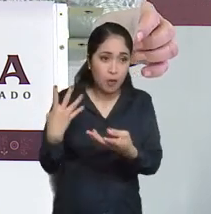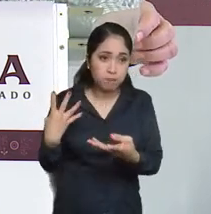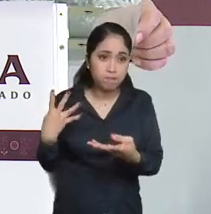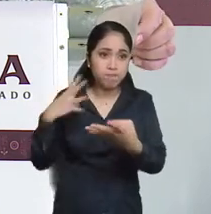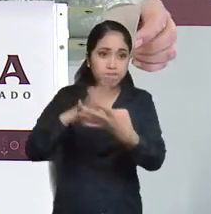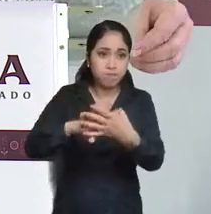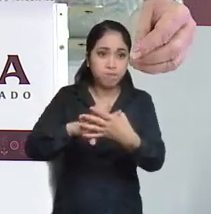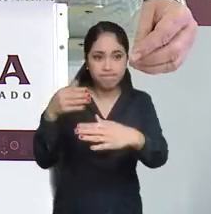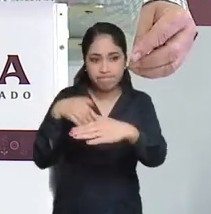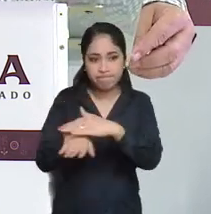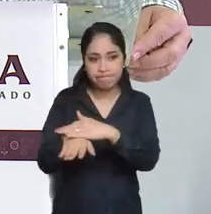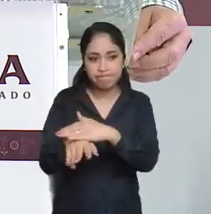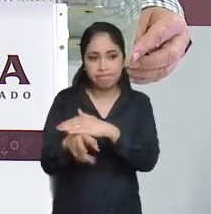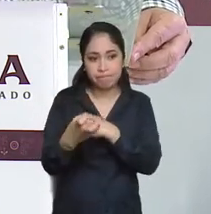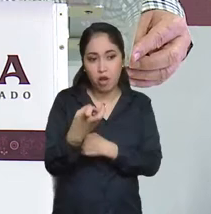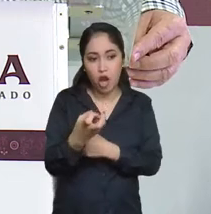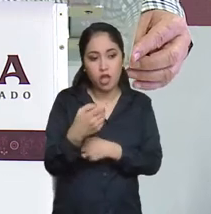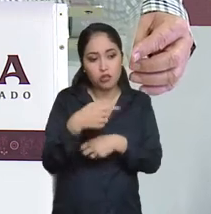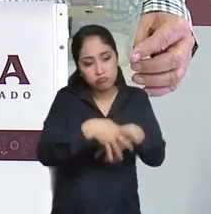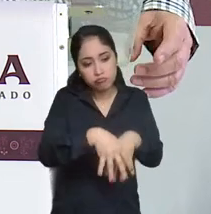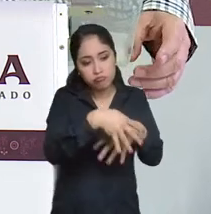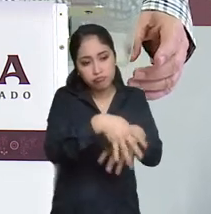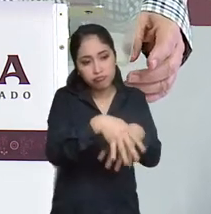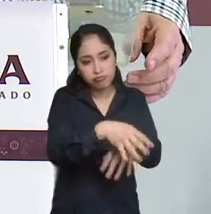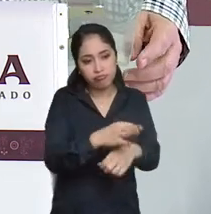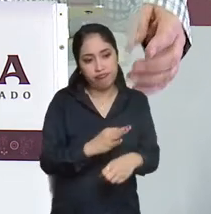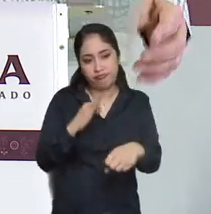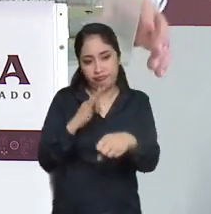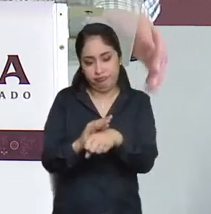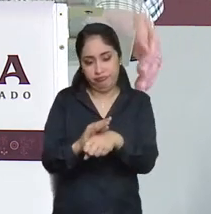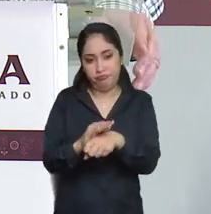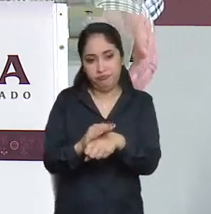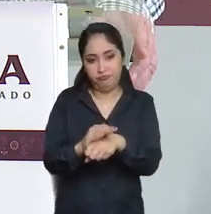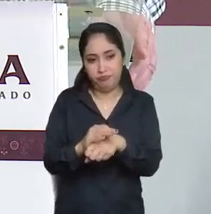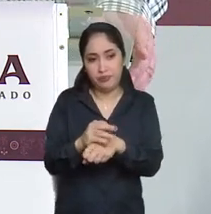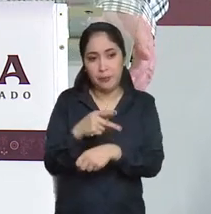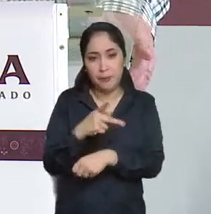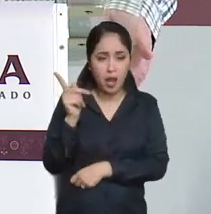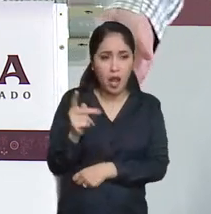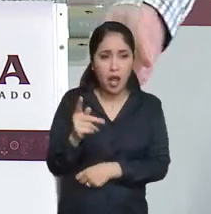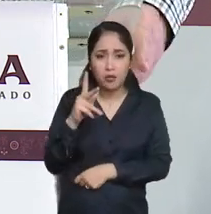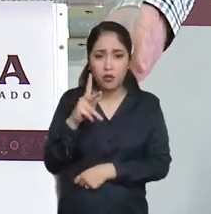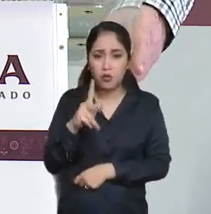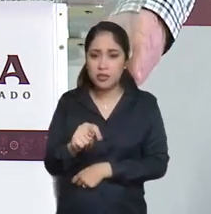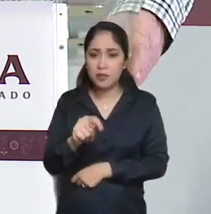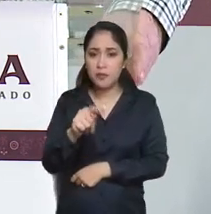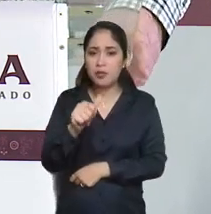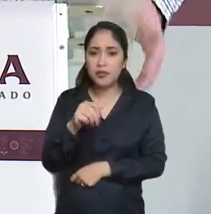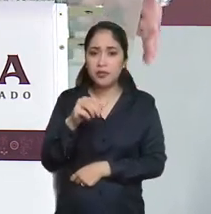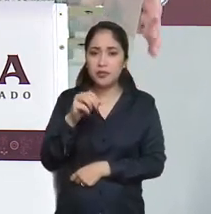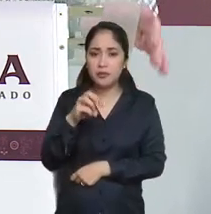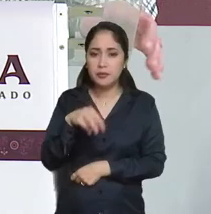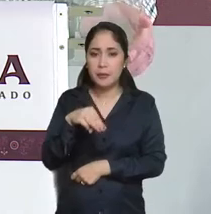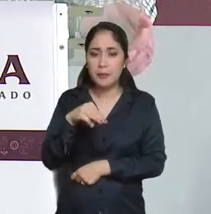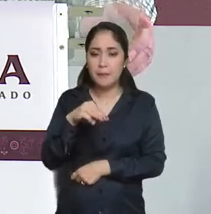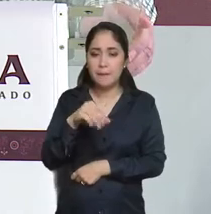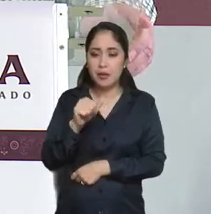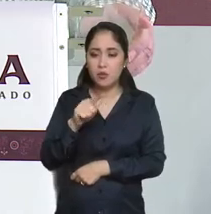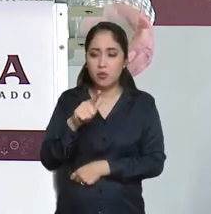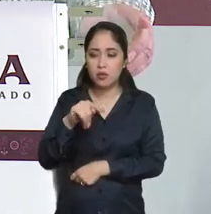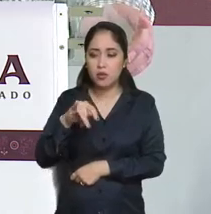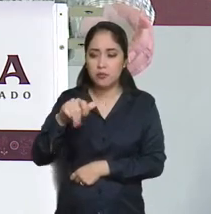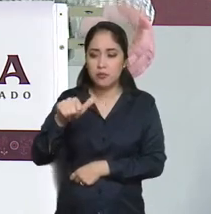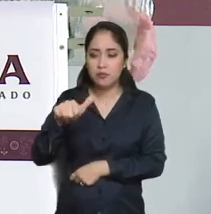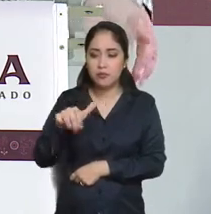lo dices, como que este hecho de Tamaulipas, que es el más reciente y